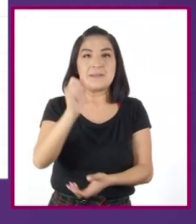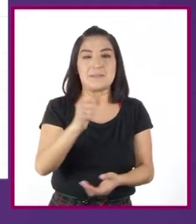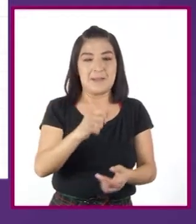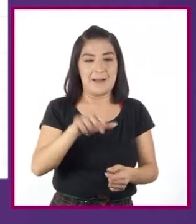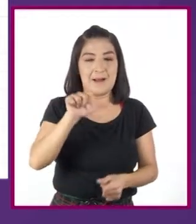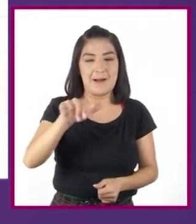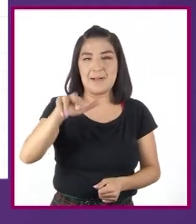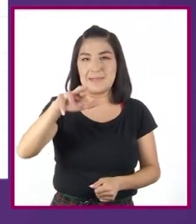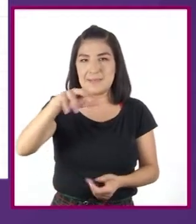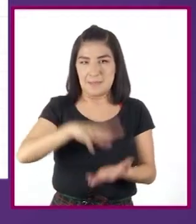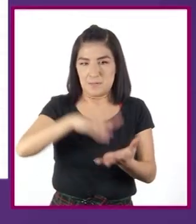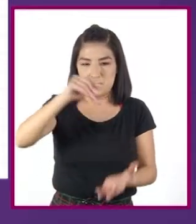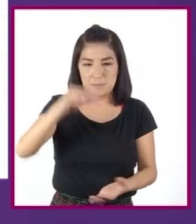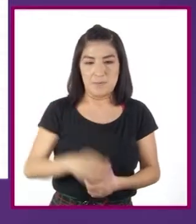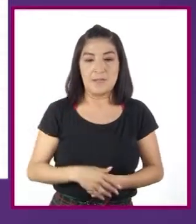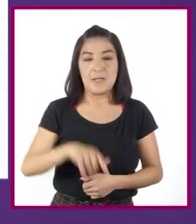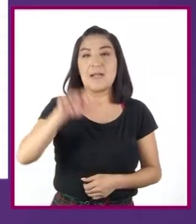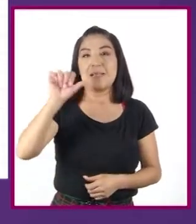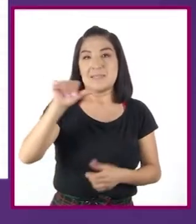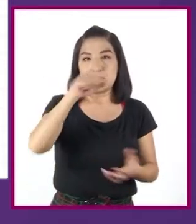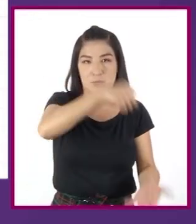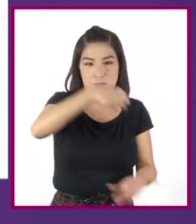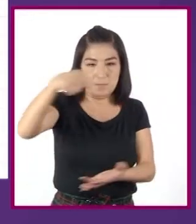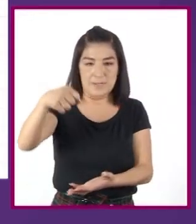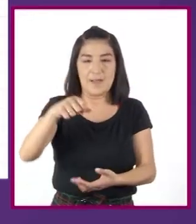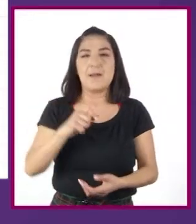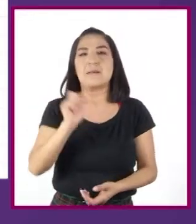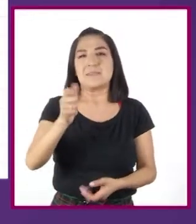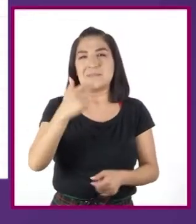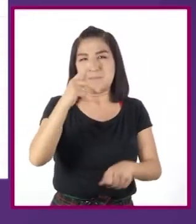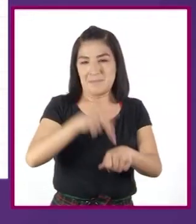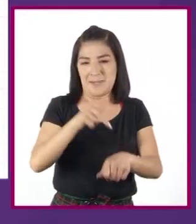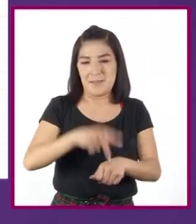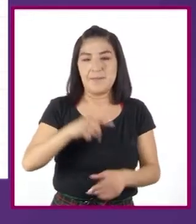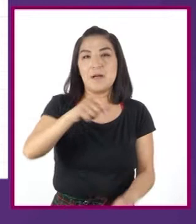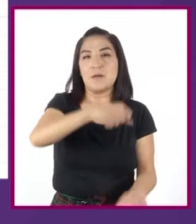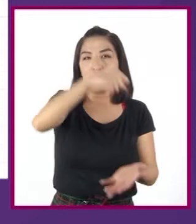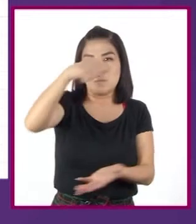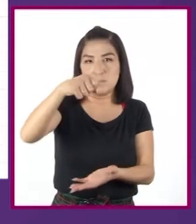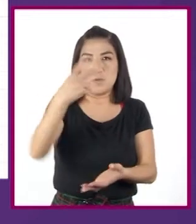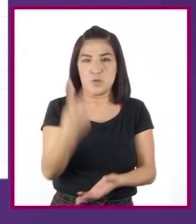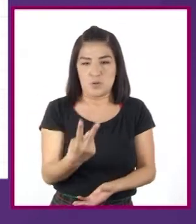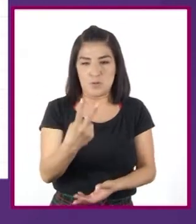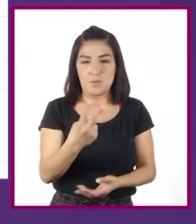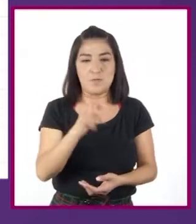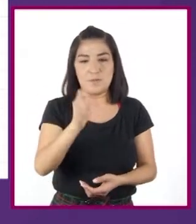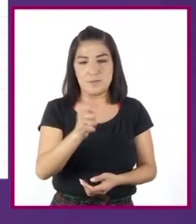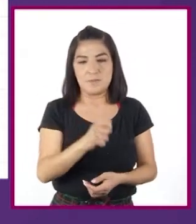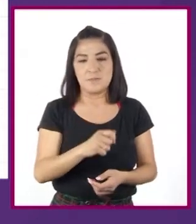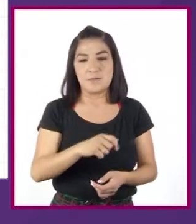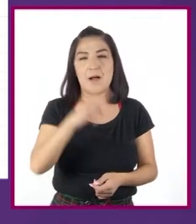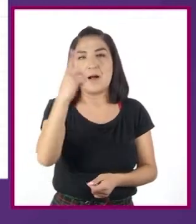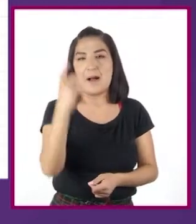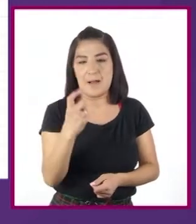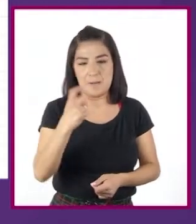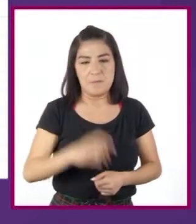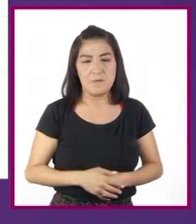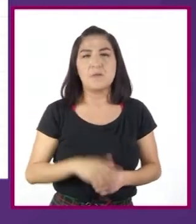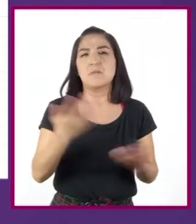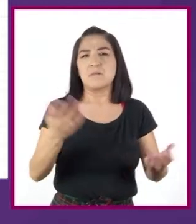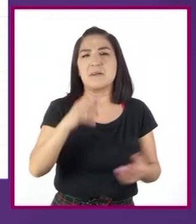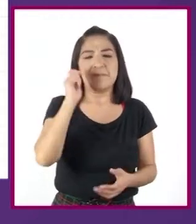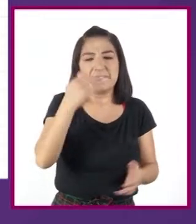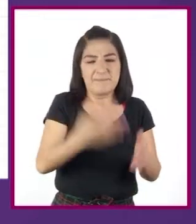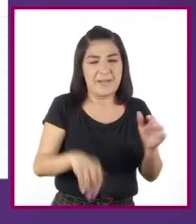cubetas de grava y 4 cubetas de agua. Pero si solo se necesita preparar 36 litros de